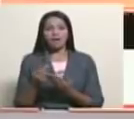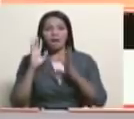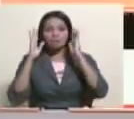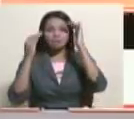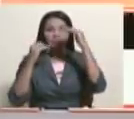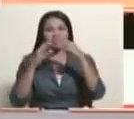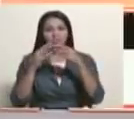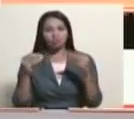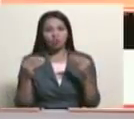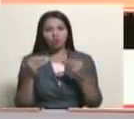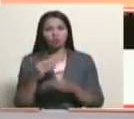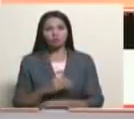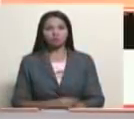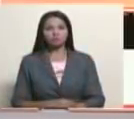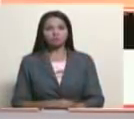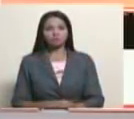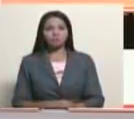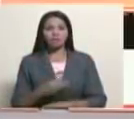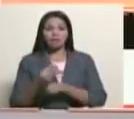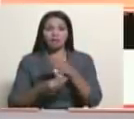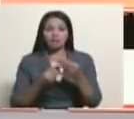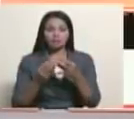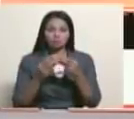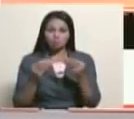atenderlos, llevarlos,